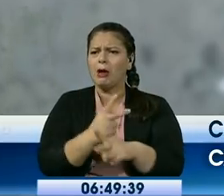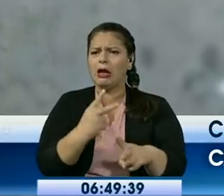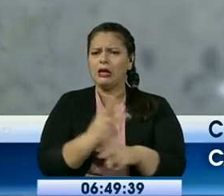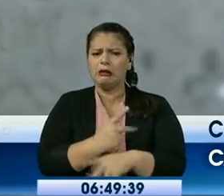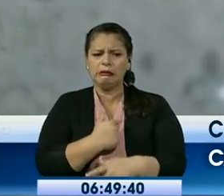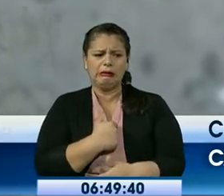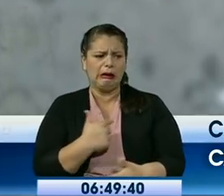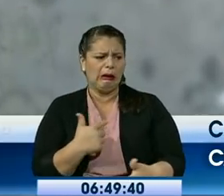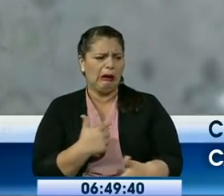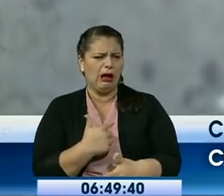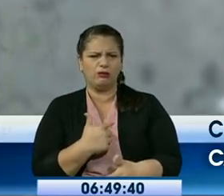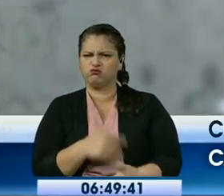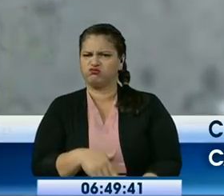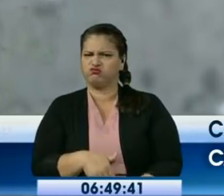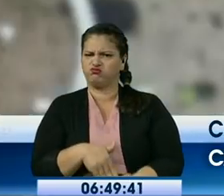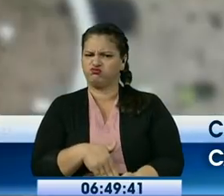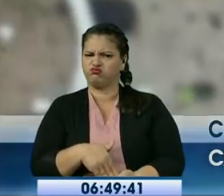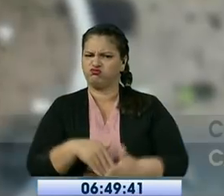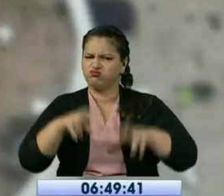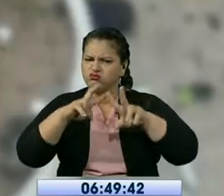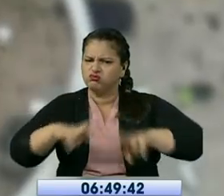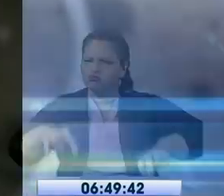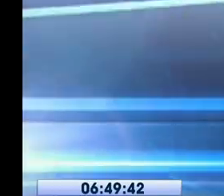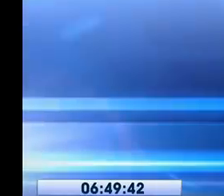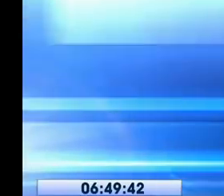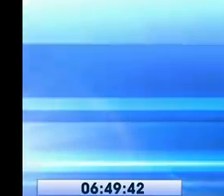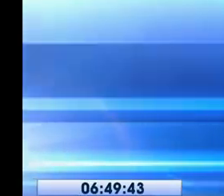informó Ítalo Ruiz.